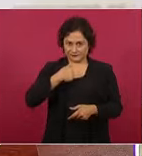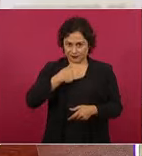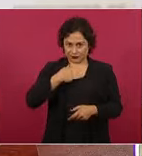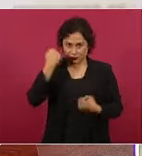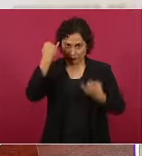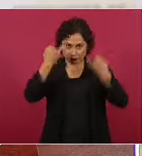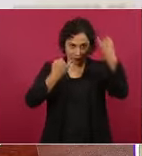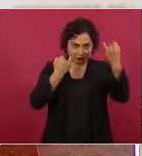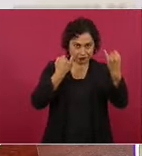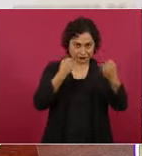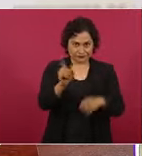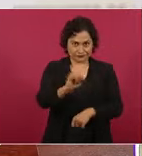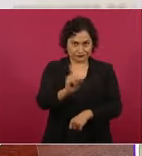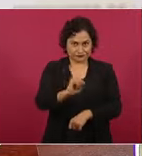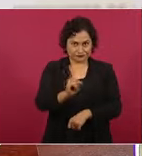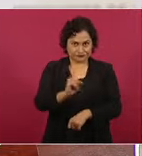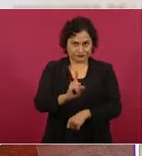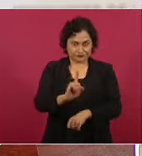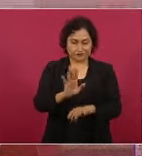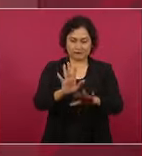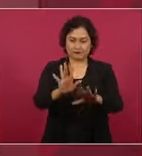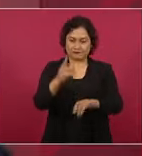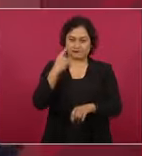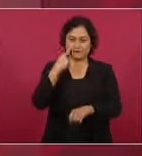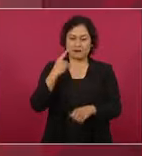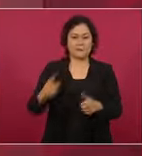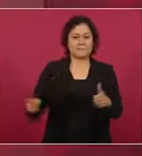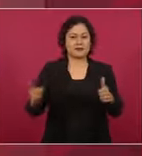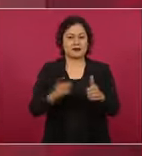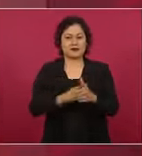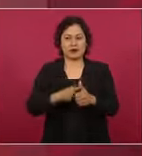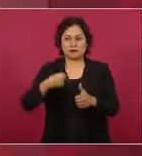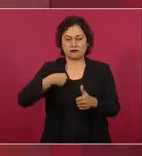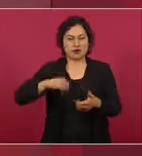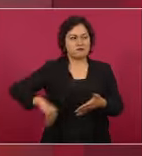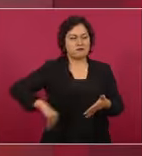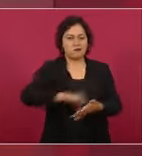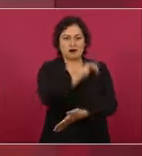Primero, el desafuero y después el fraude.